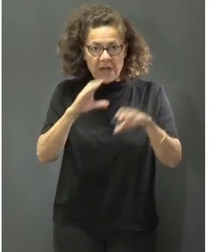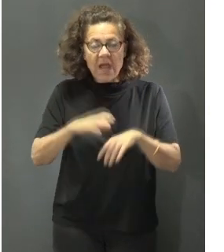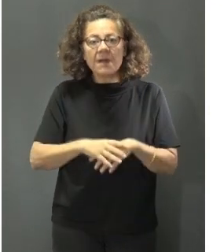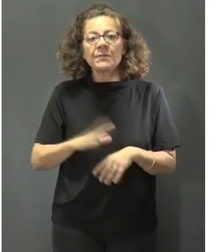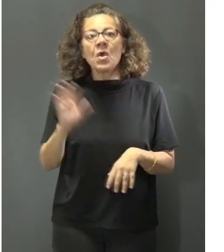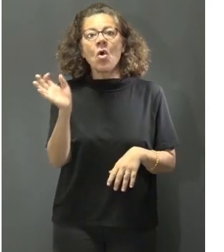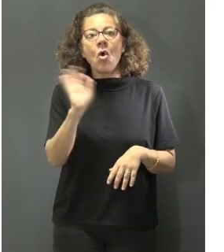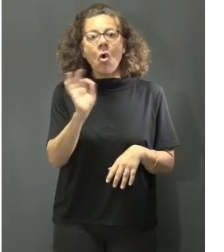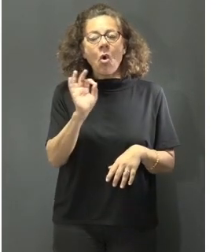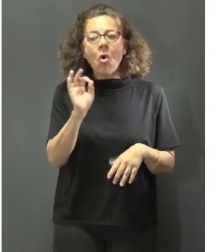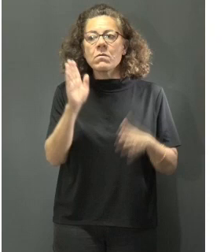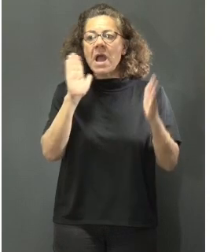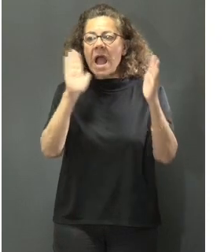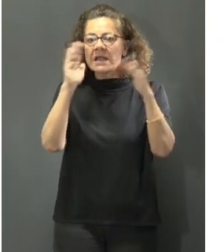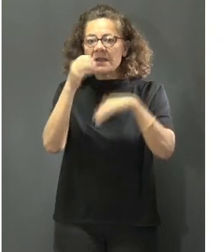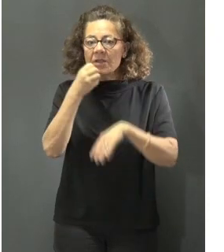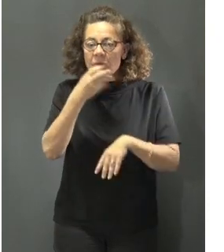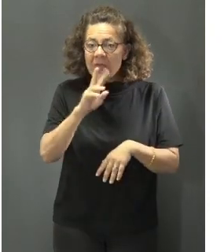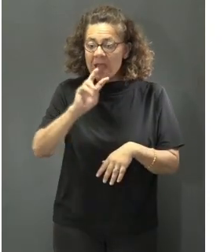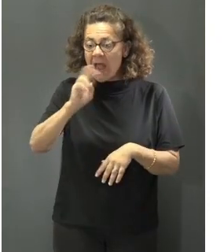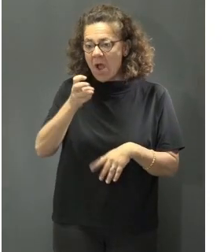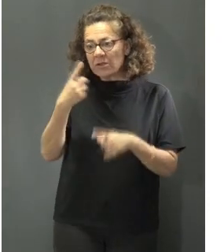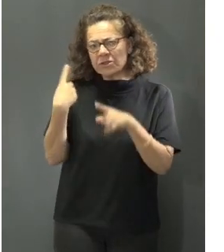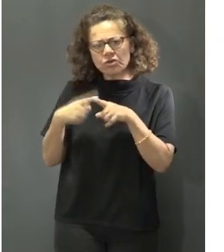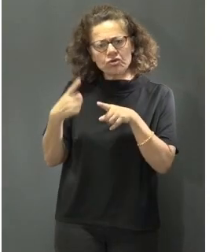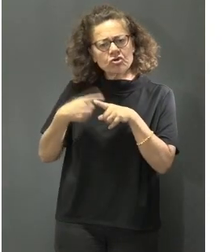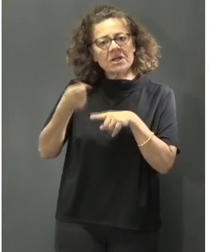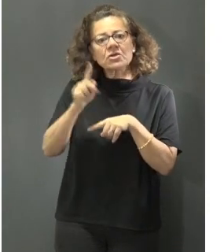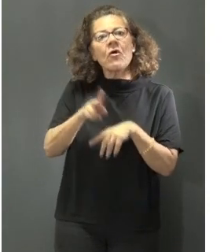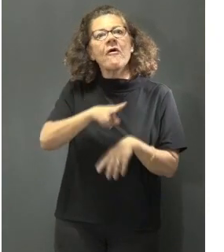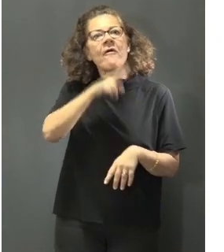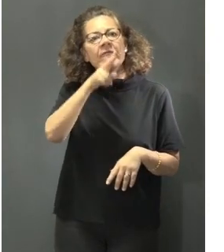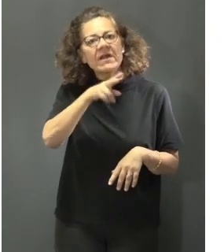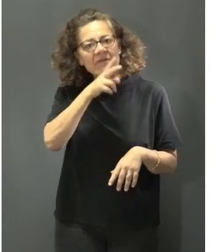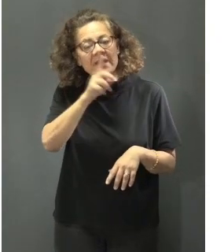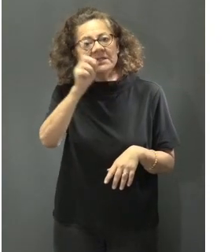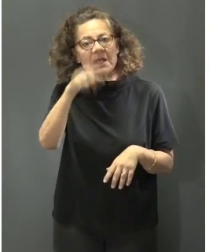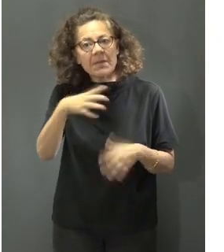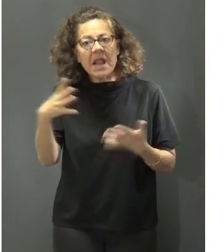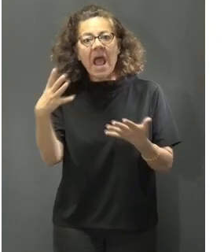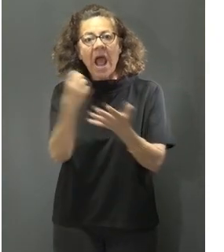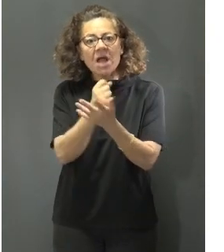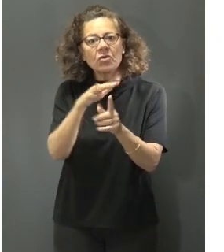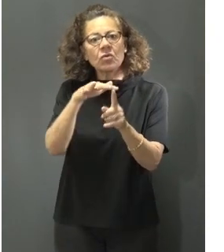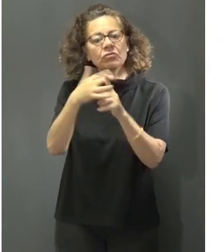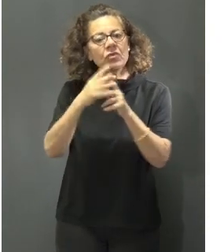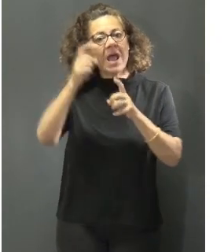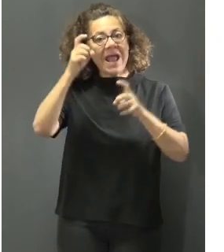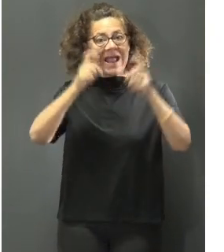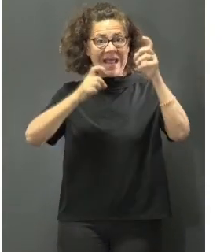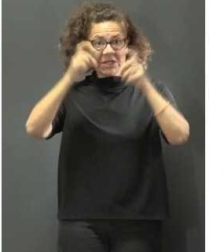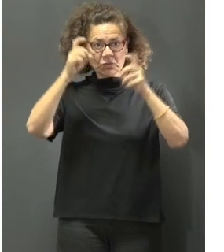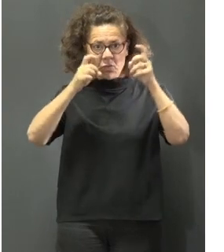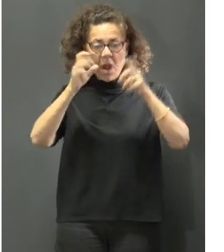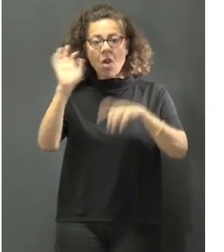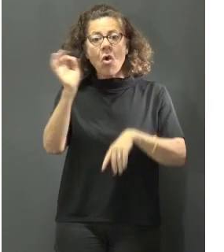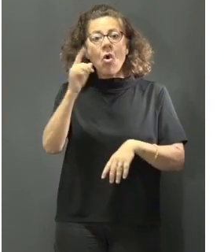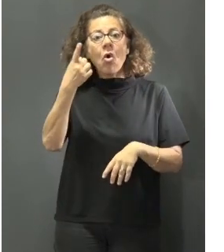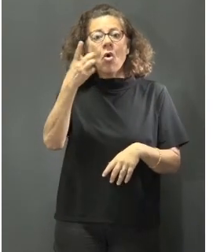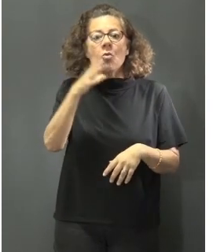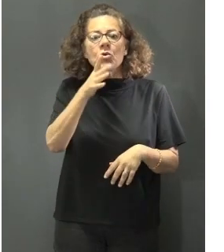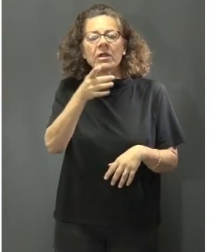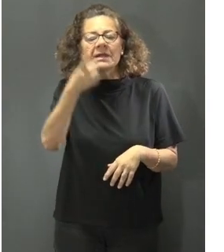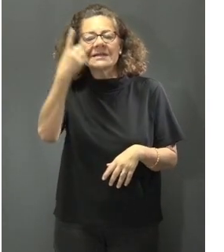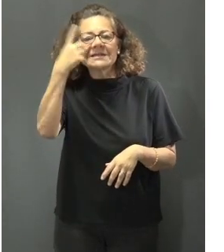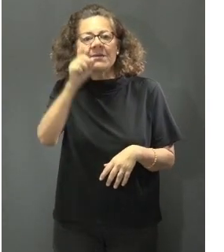porque estamos atendiendo bien a otras claves que no son verbales, sino también a todo lo que es gestual, o porque conocemos cómo